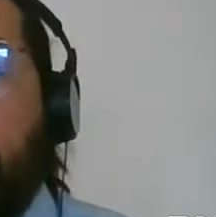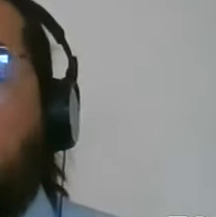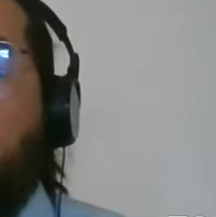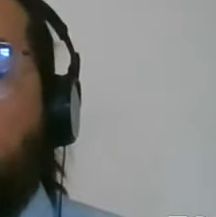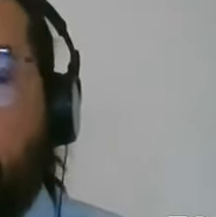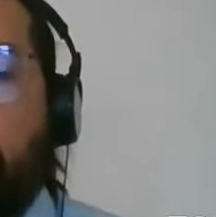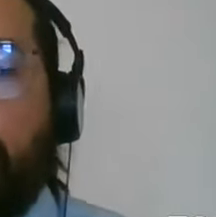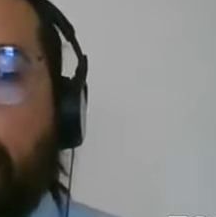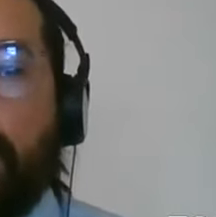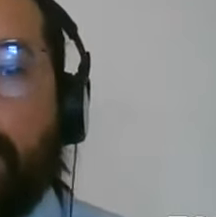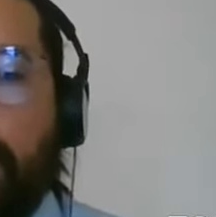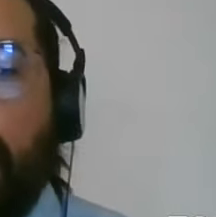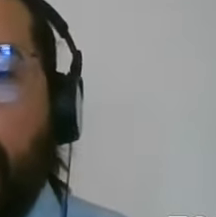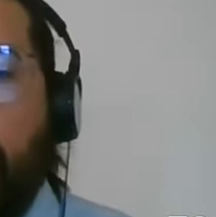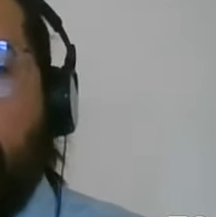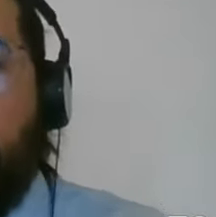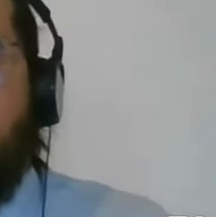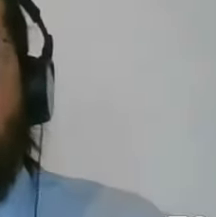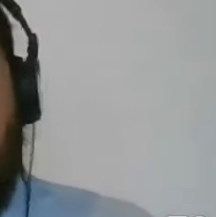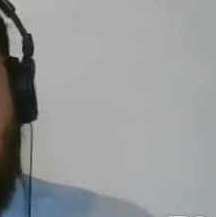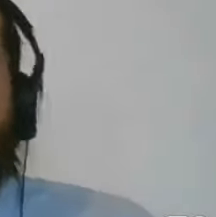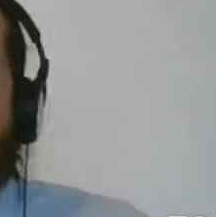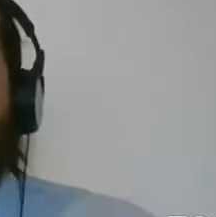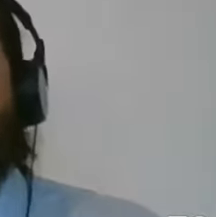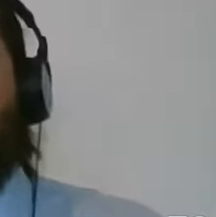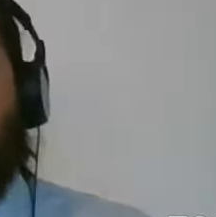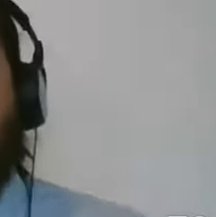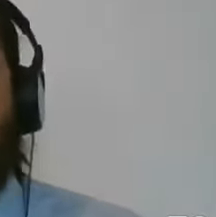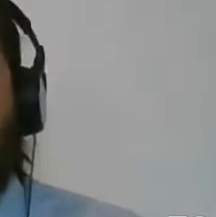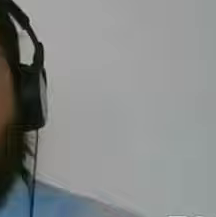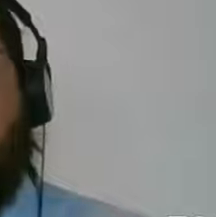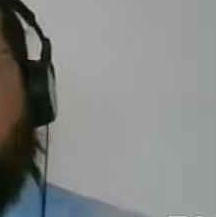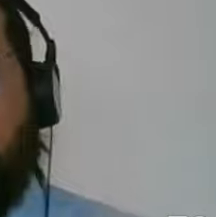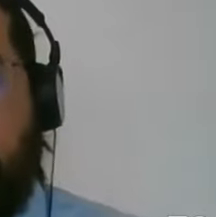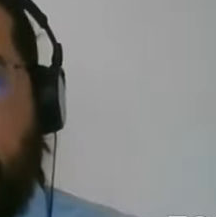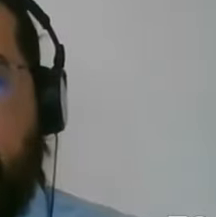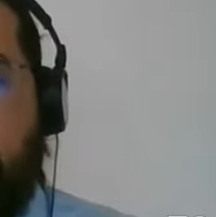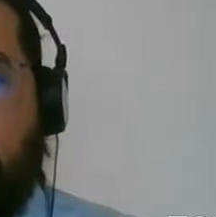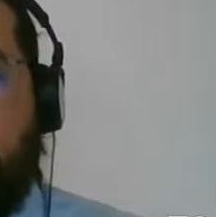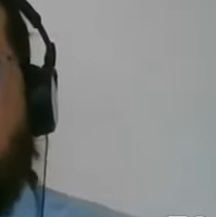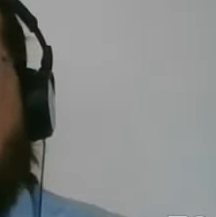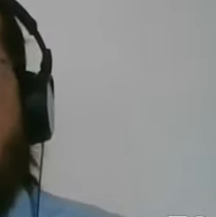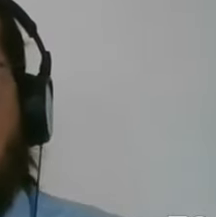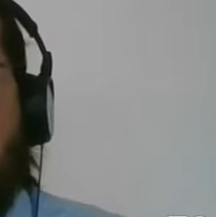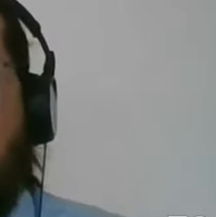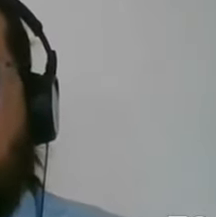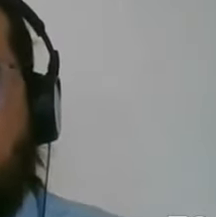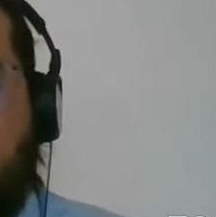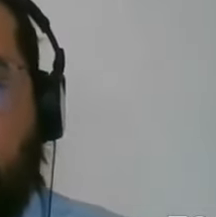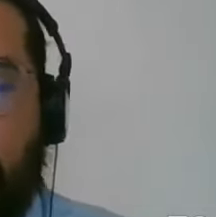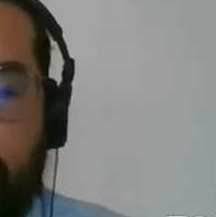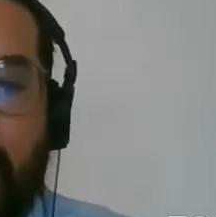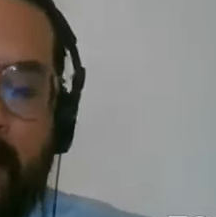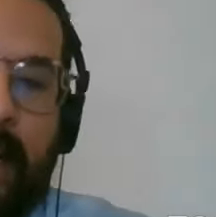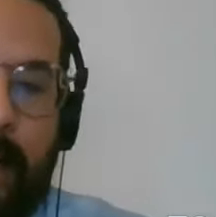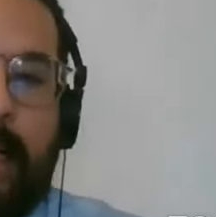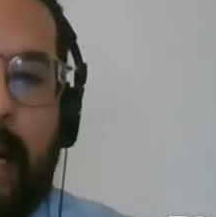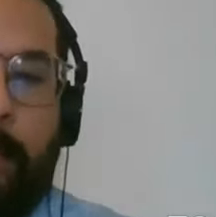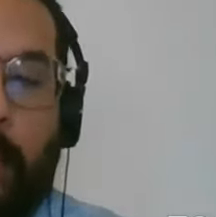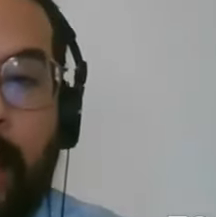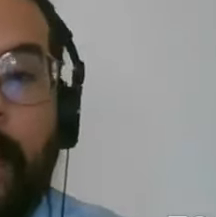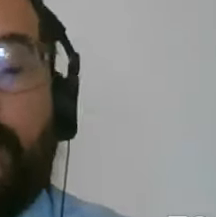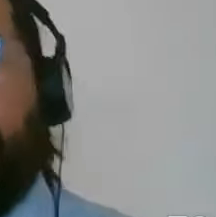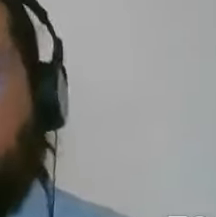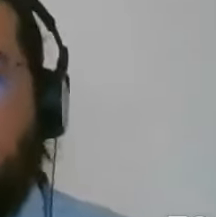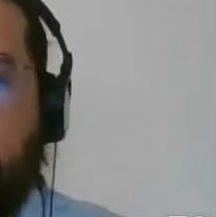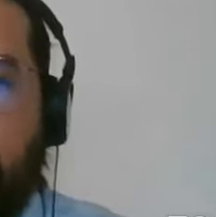que ha generado la Suprema Corte, ¿no? Algunas de estas preguntas son, por ejemplo, ¿cuál es, además